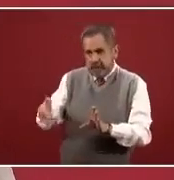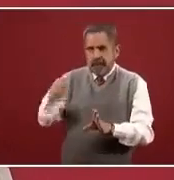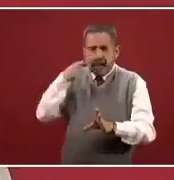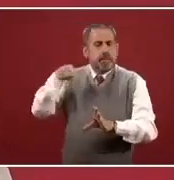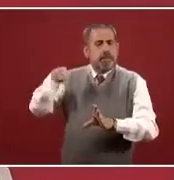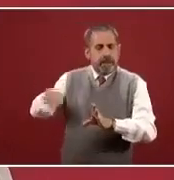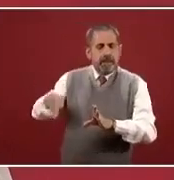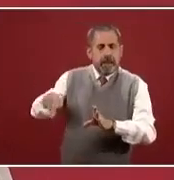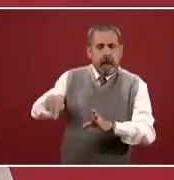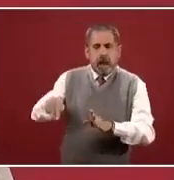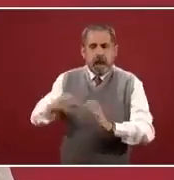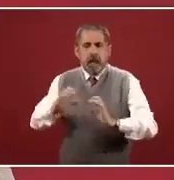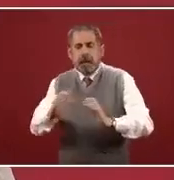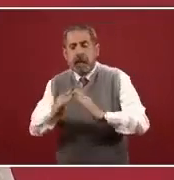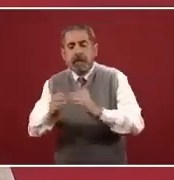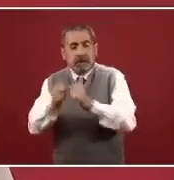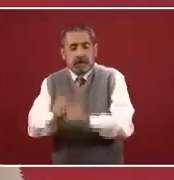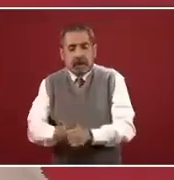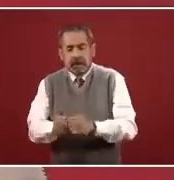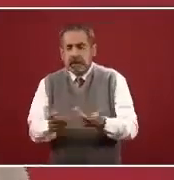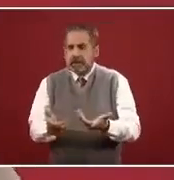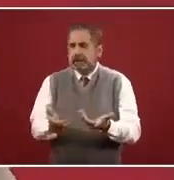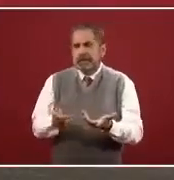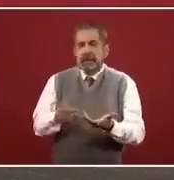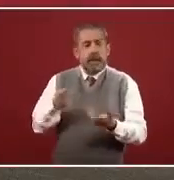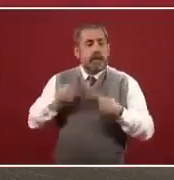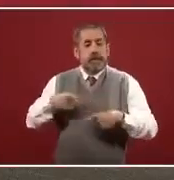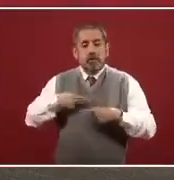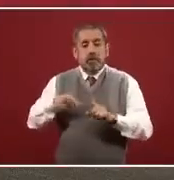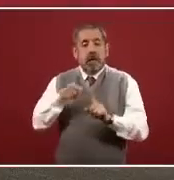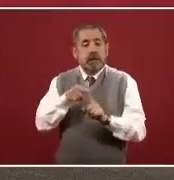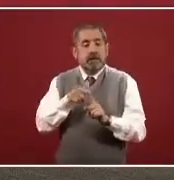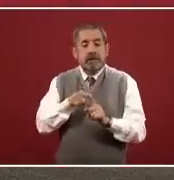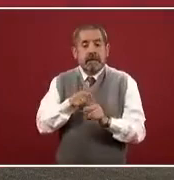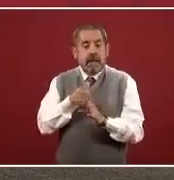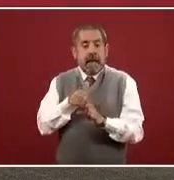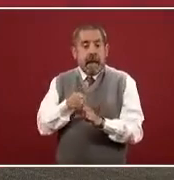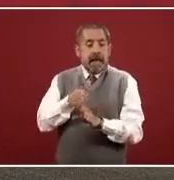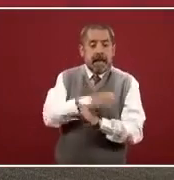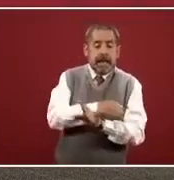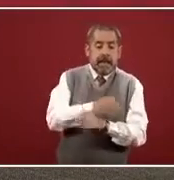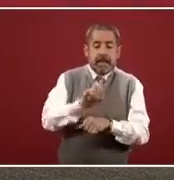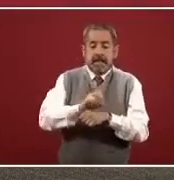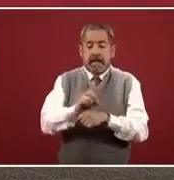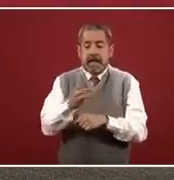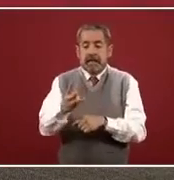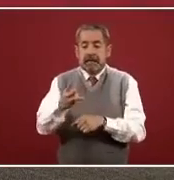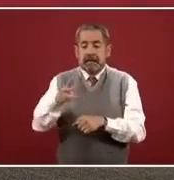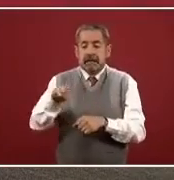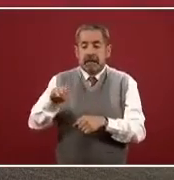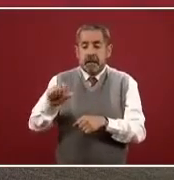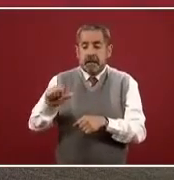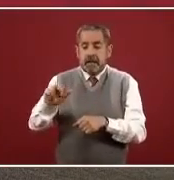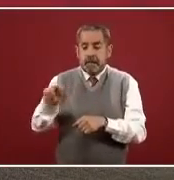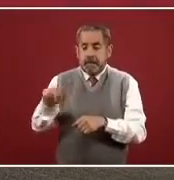en resguardo, pues entonces todas las personas que hubieran enfermado antes del 3 de marzo,